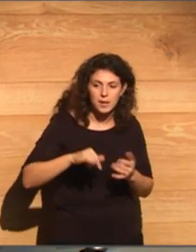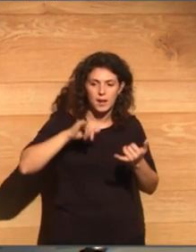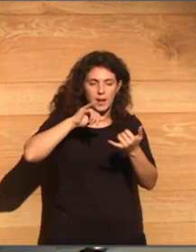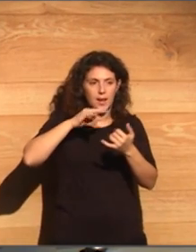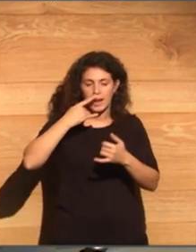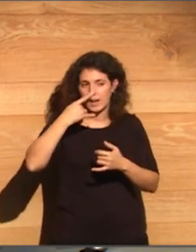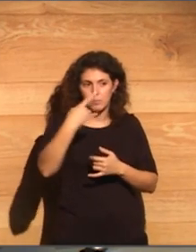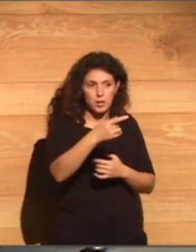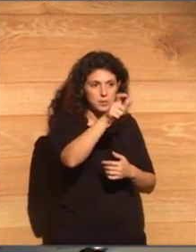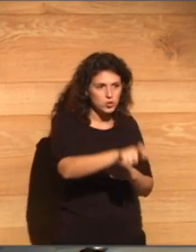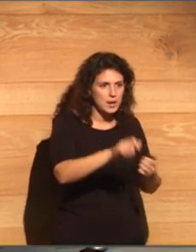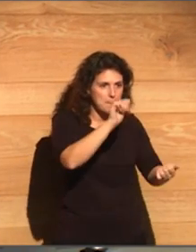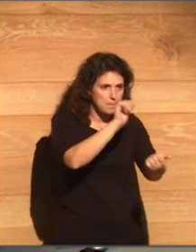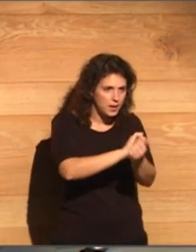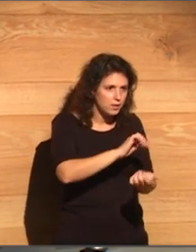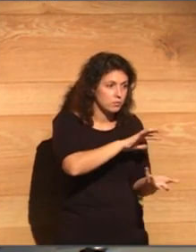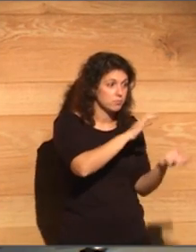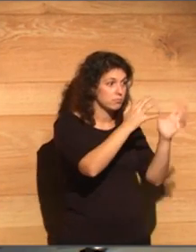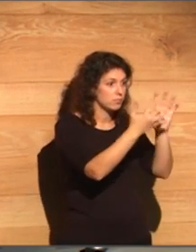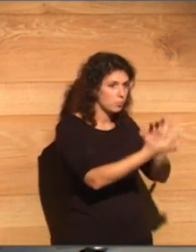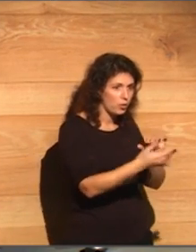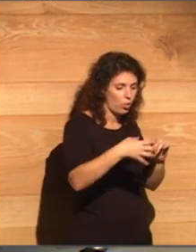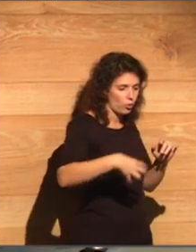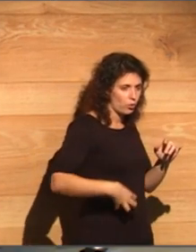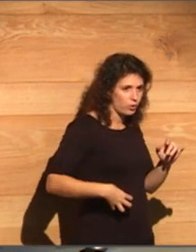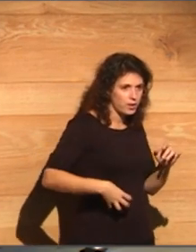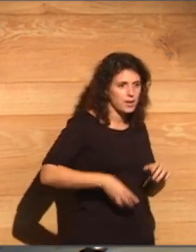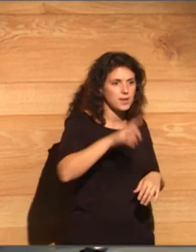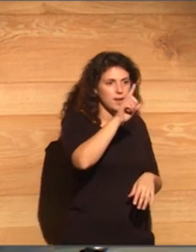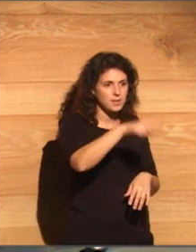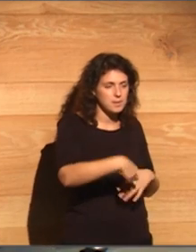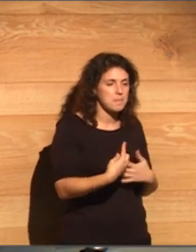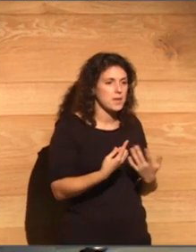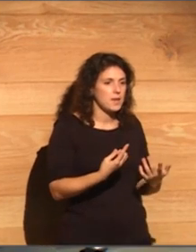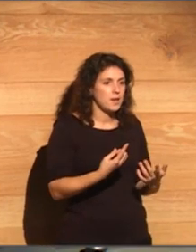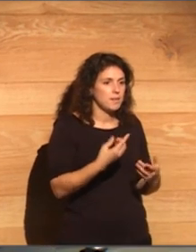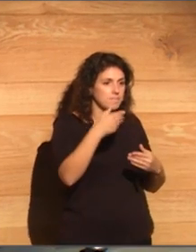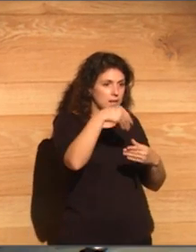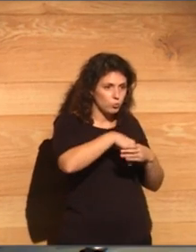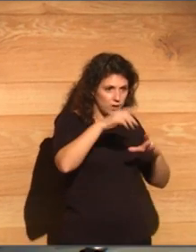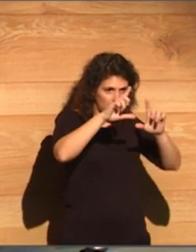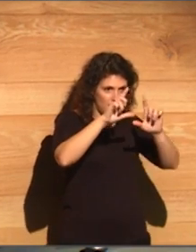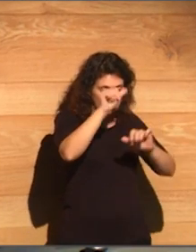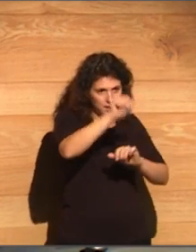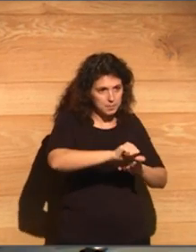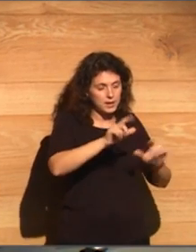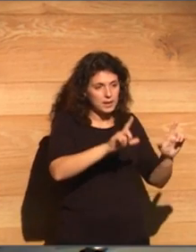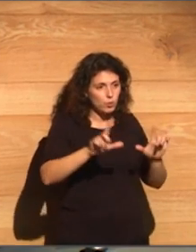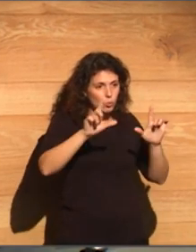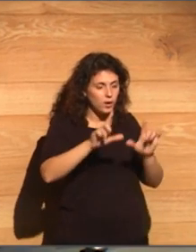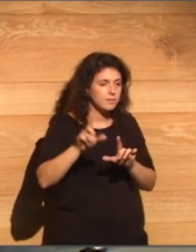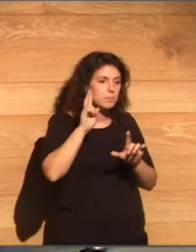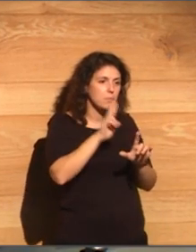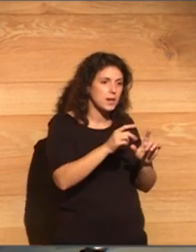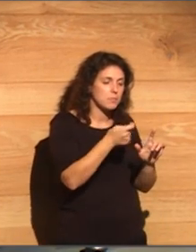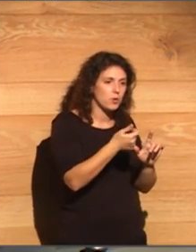en doncella. También va metiendo todas sus sofisticaciones erotómanas en la película. Sí, se empieza a ver cada vez más,